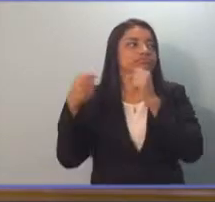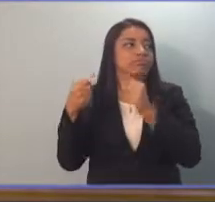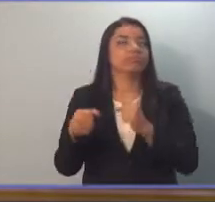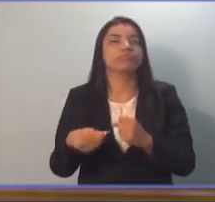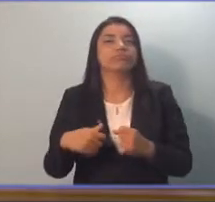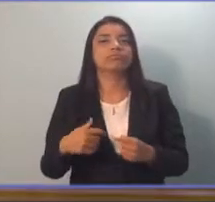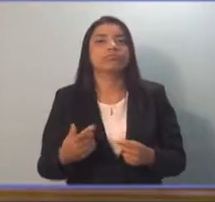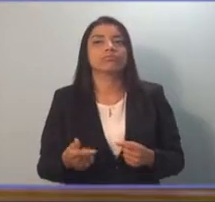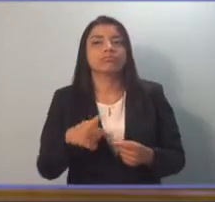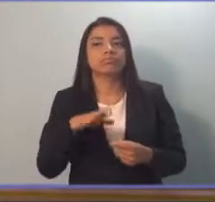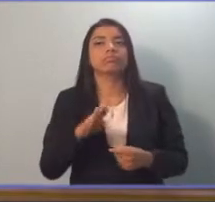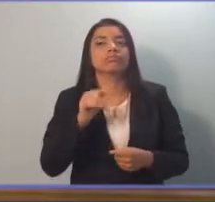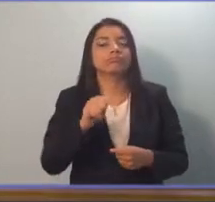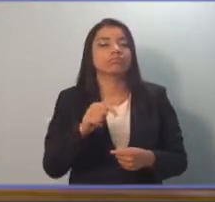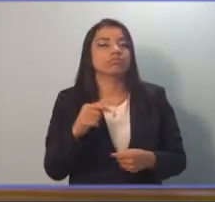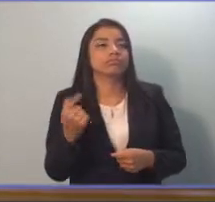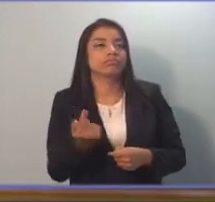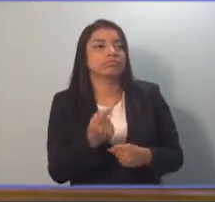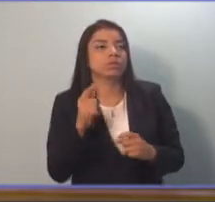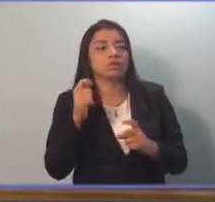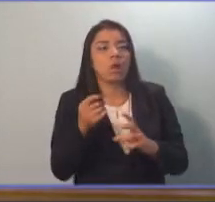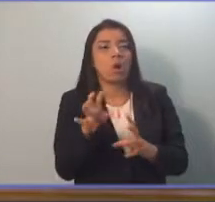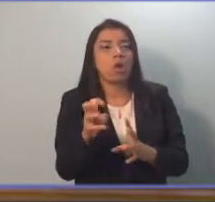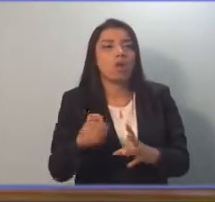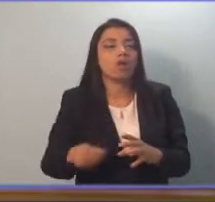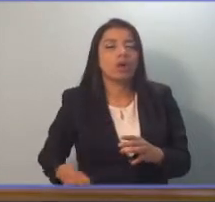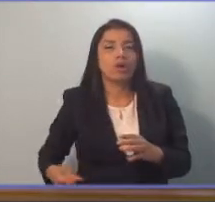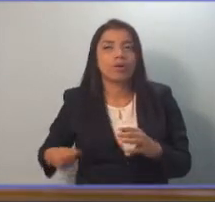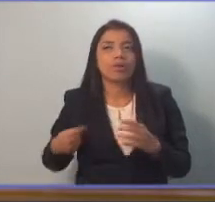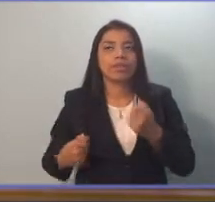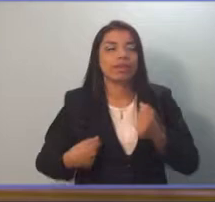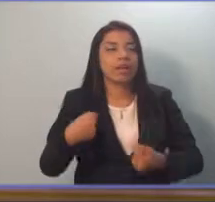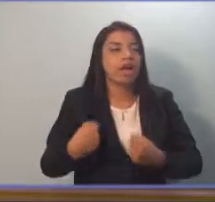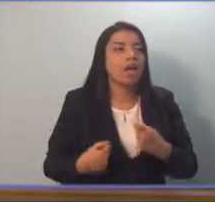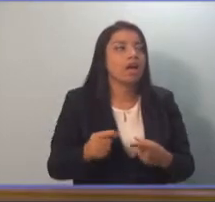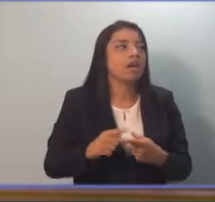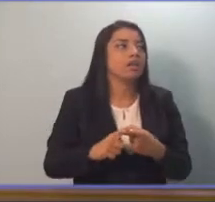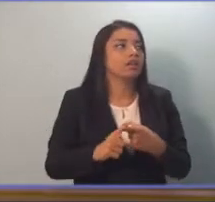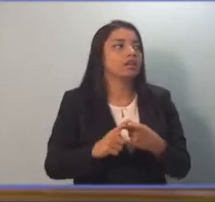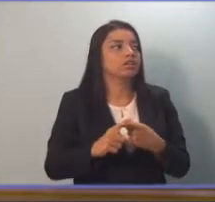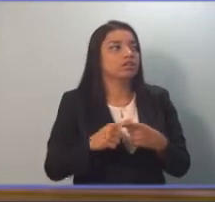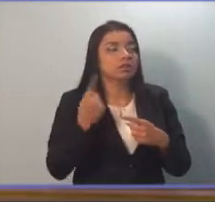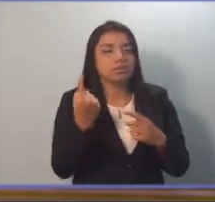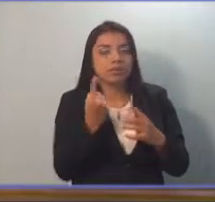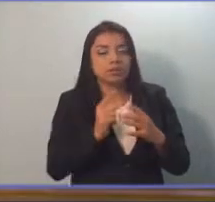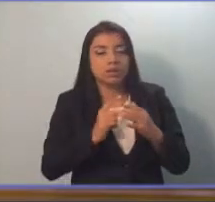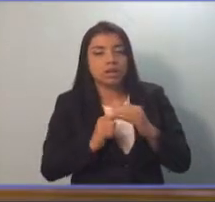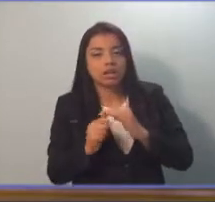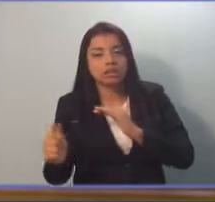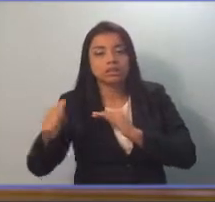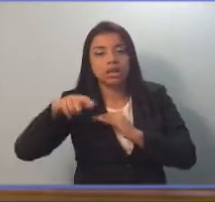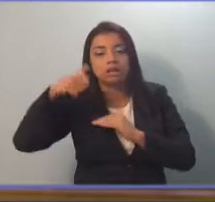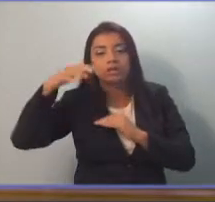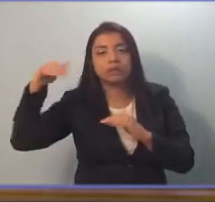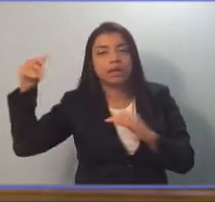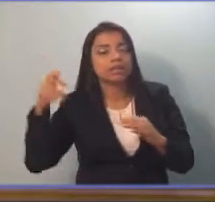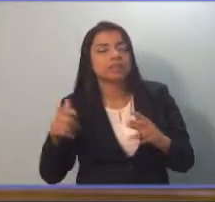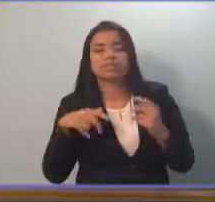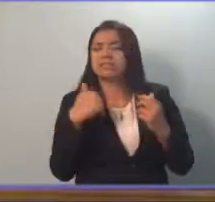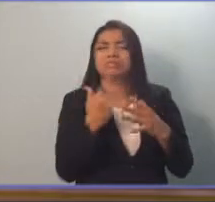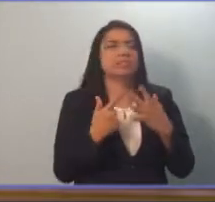principalmente bandas dedicadas al hurto y robo de vehículos, tráfico ilegal de personas, entre otros